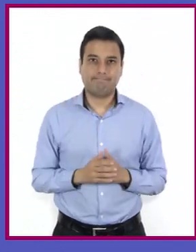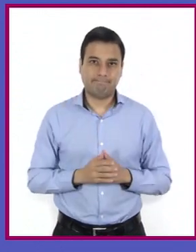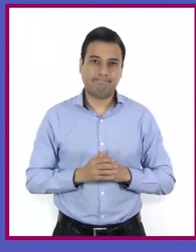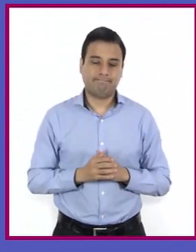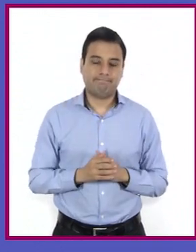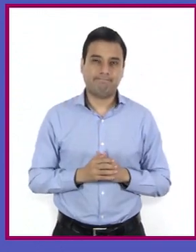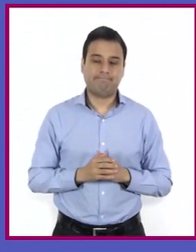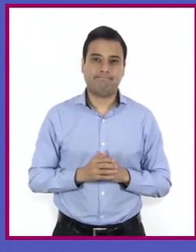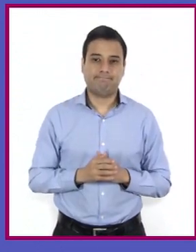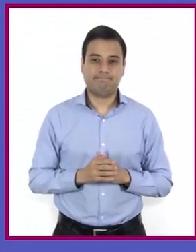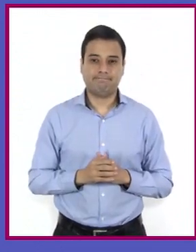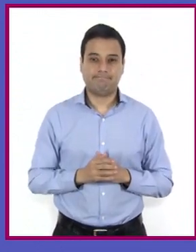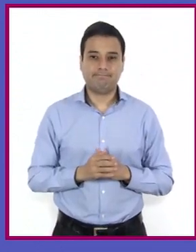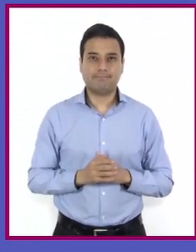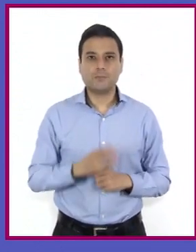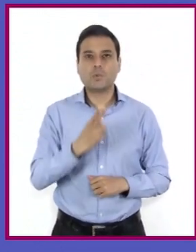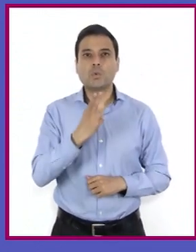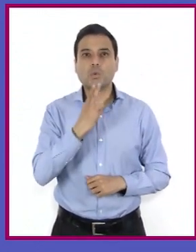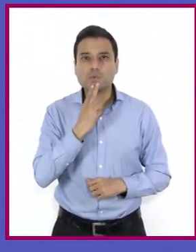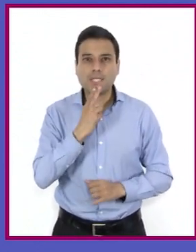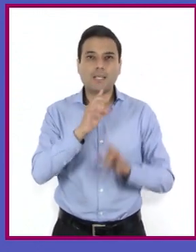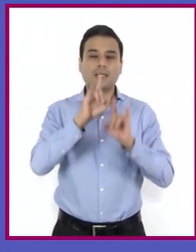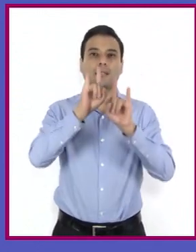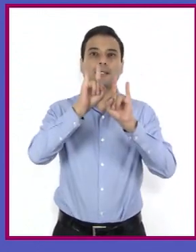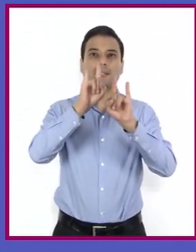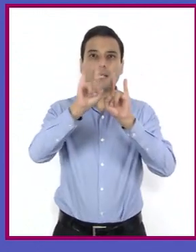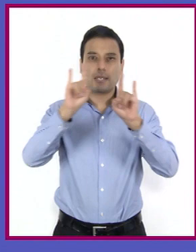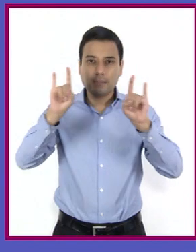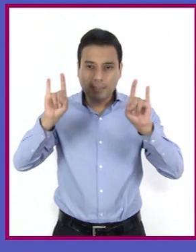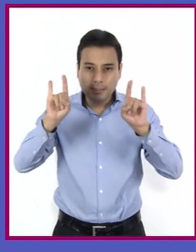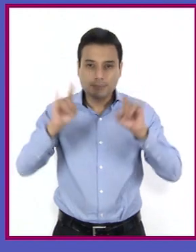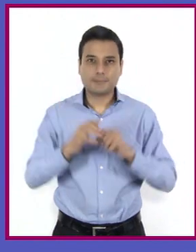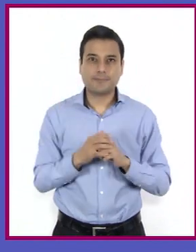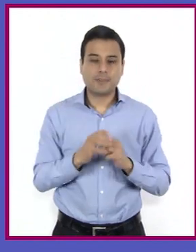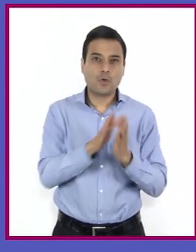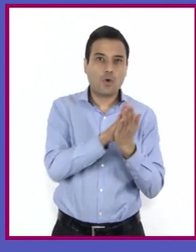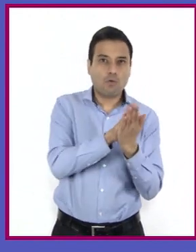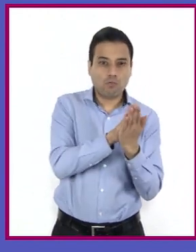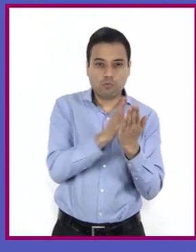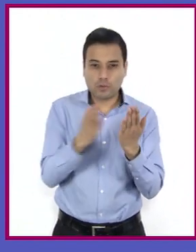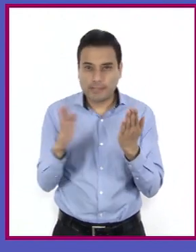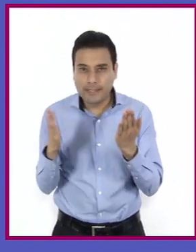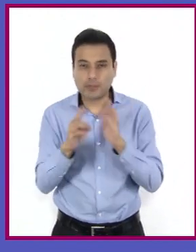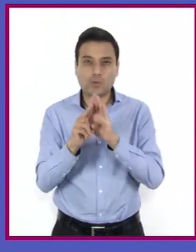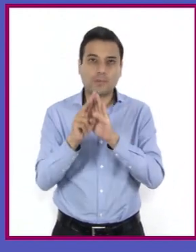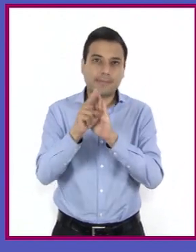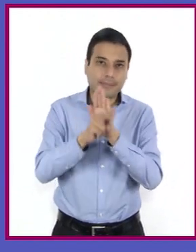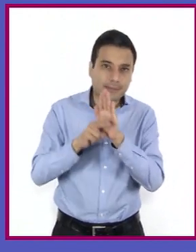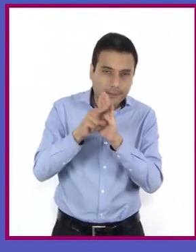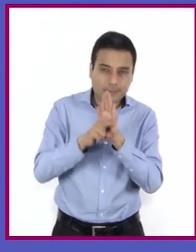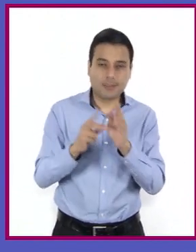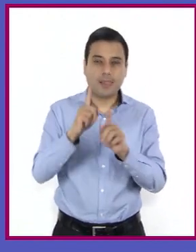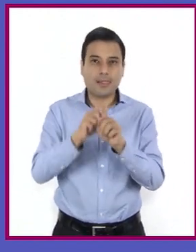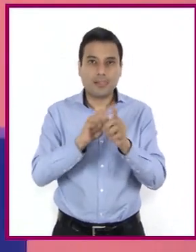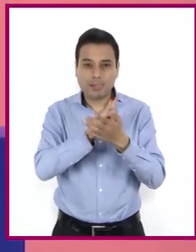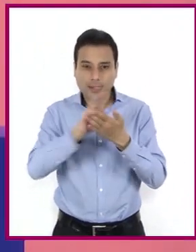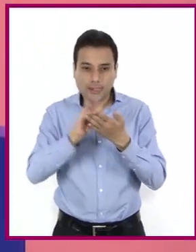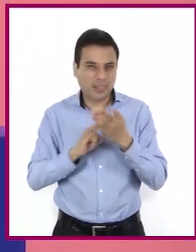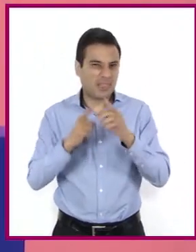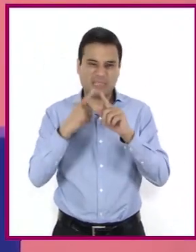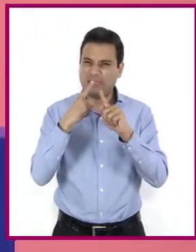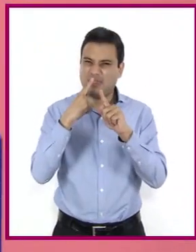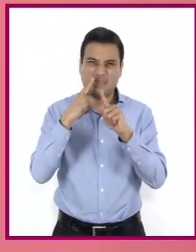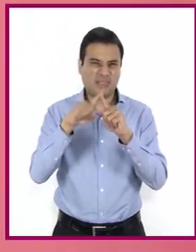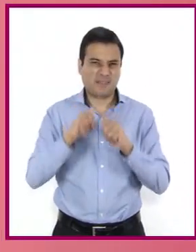situaciones. Utiliza carteles, folletos, historietas o materiales audiovisuales para lograr su fin.